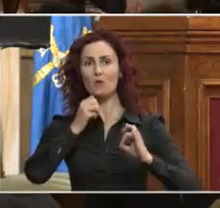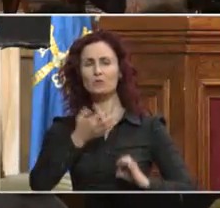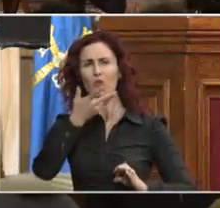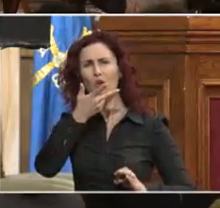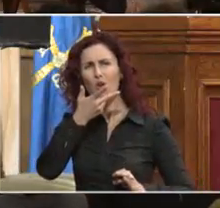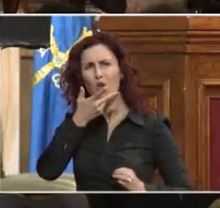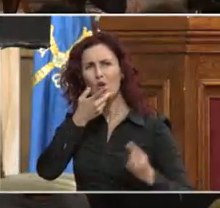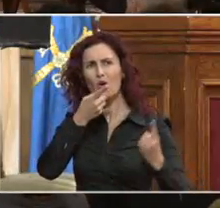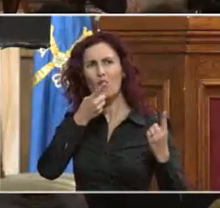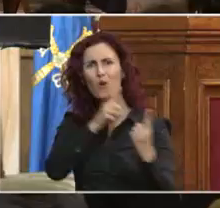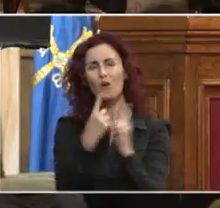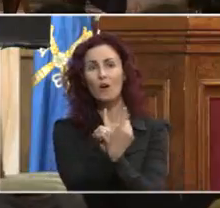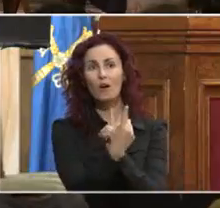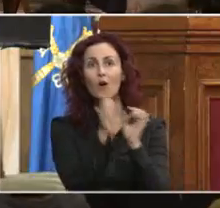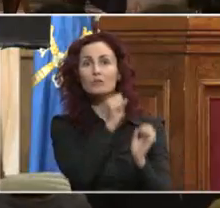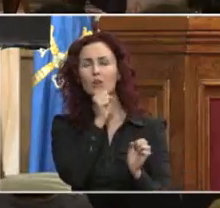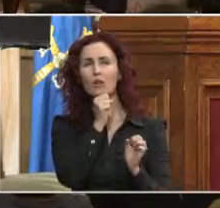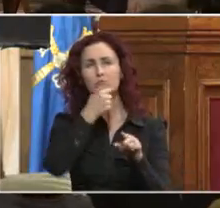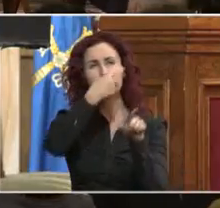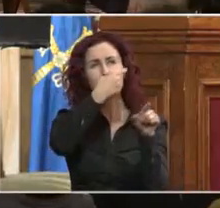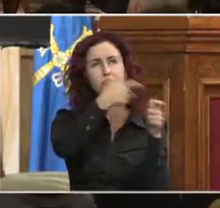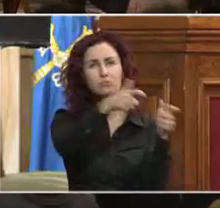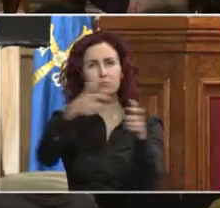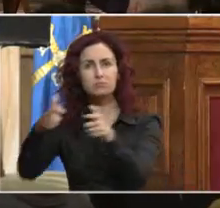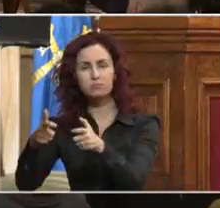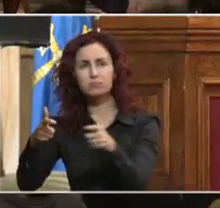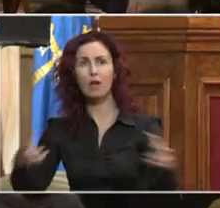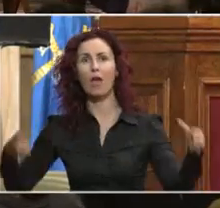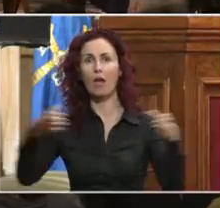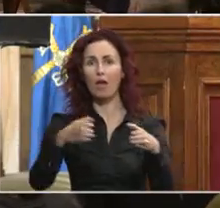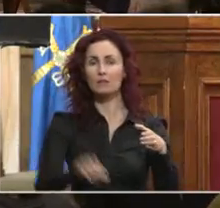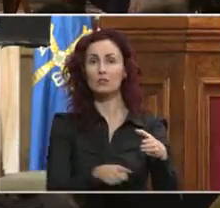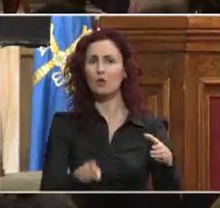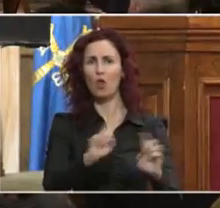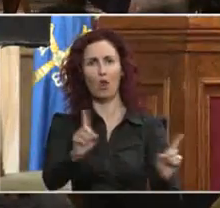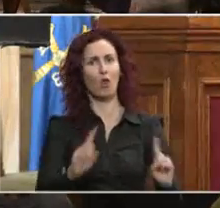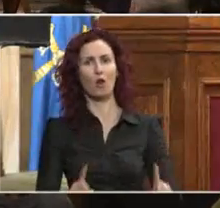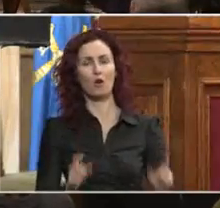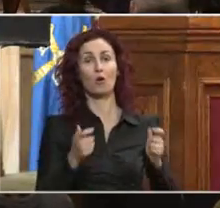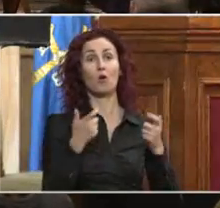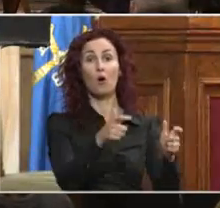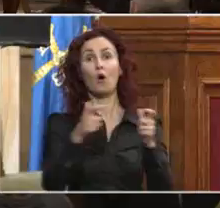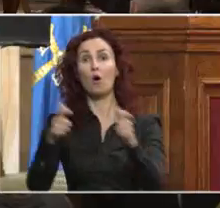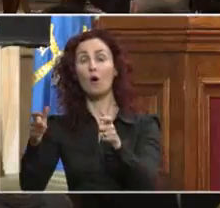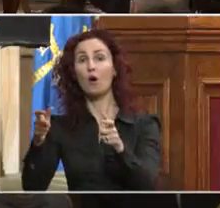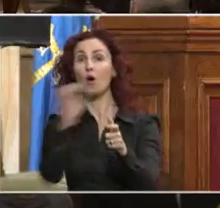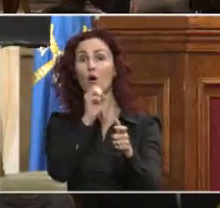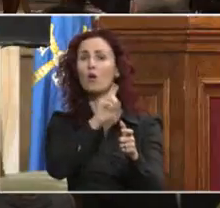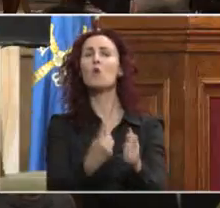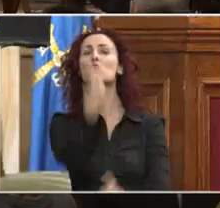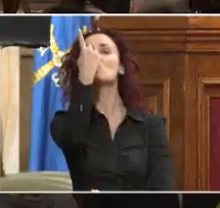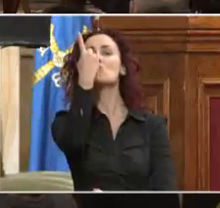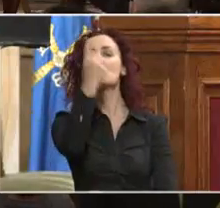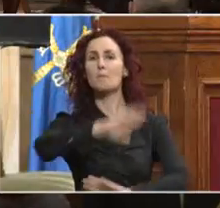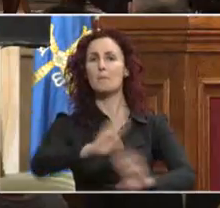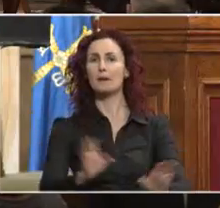que estabais en distintos coros y os reuníais para... ¿O no fue así? No estábamos en distintos coros, estábamos en uno solo, que